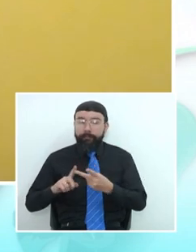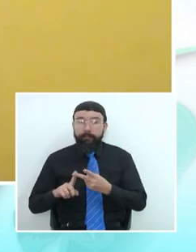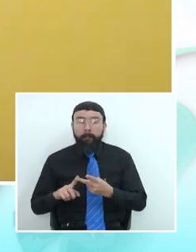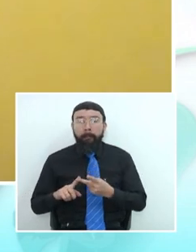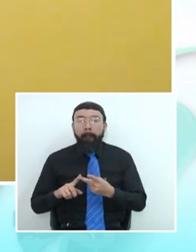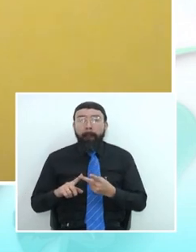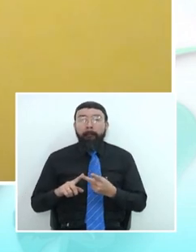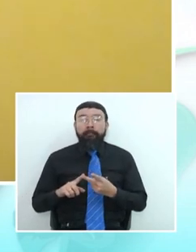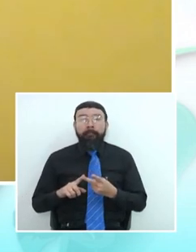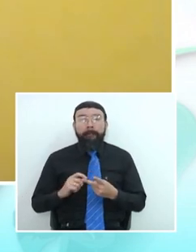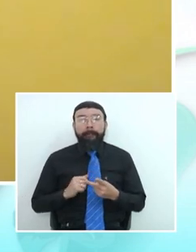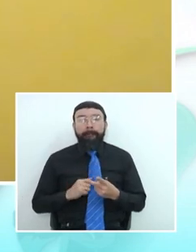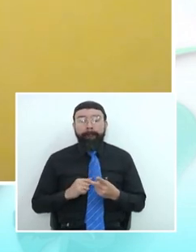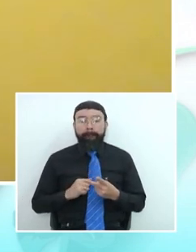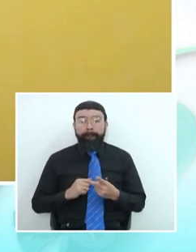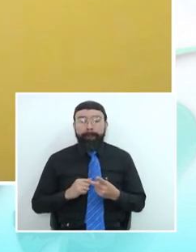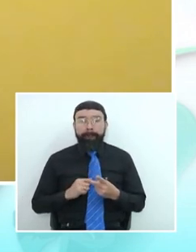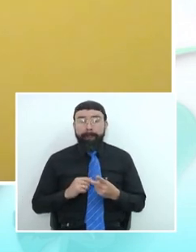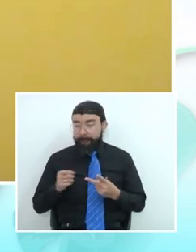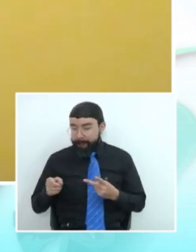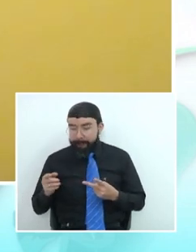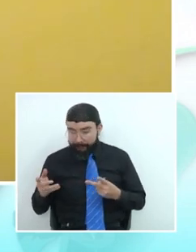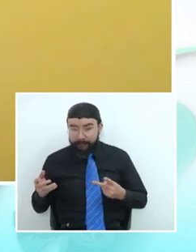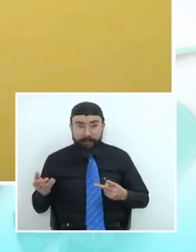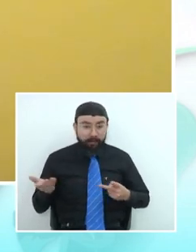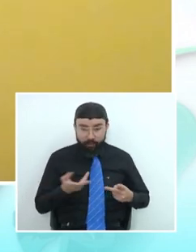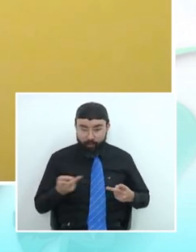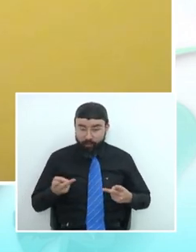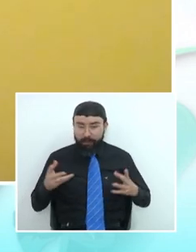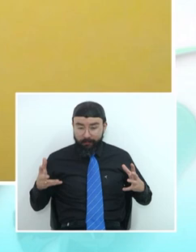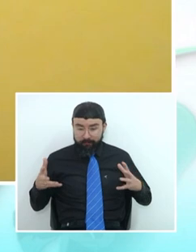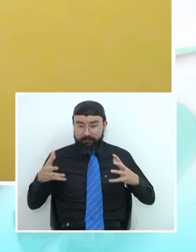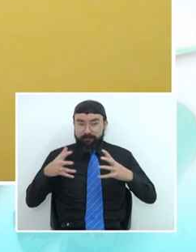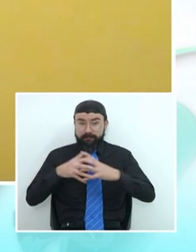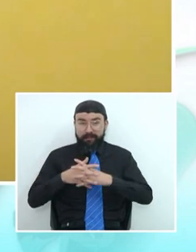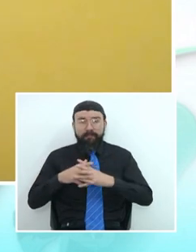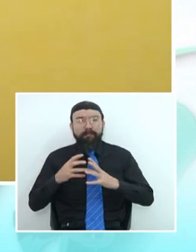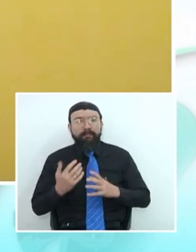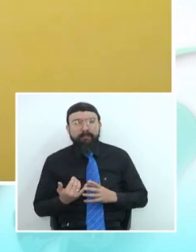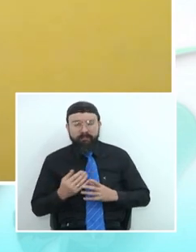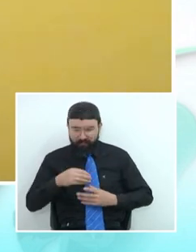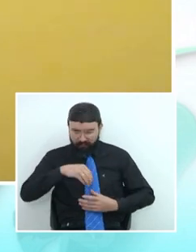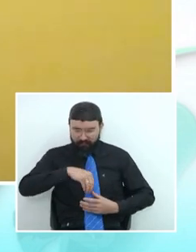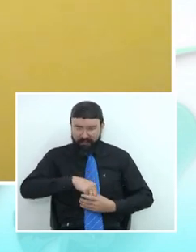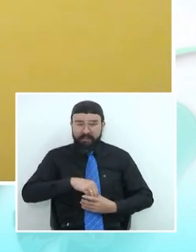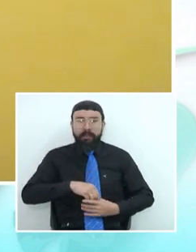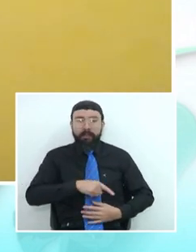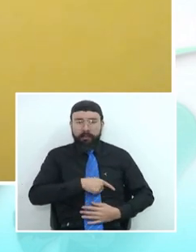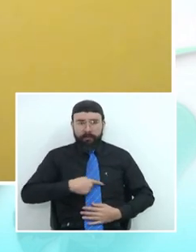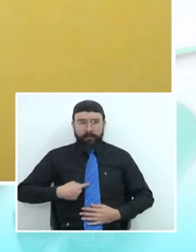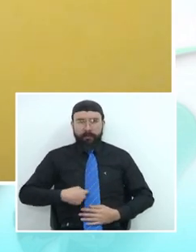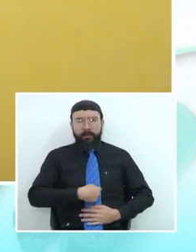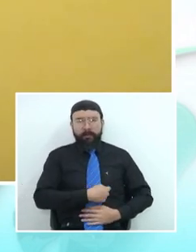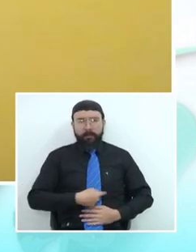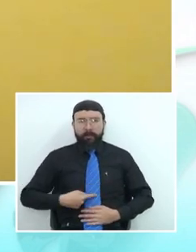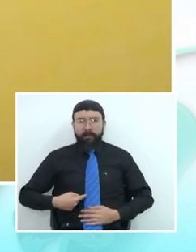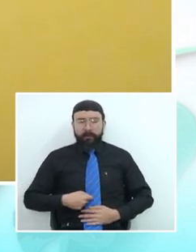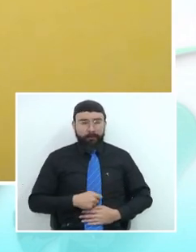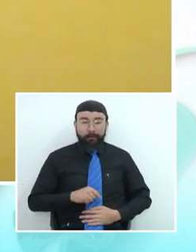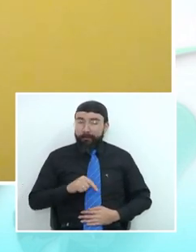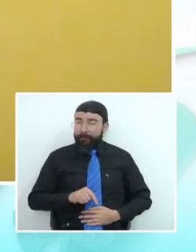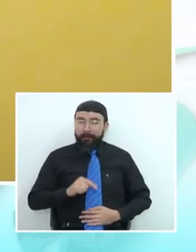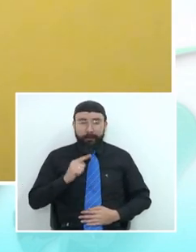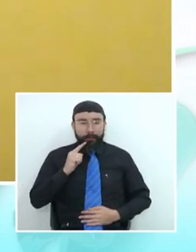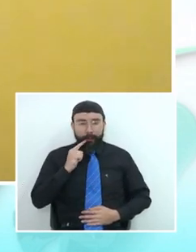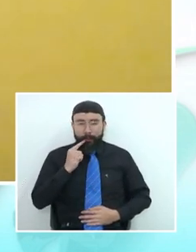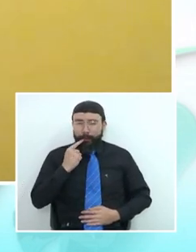se producen, al ser la mezcla, unas sustancias dentro de nuestro intestino que va a producir una acidez tal